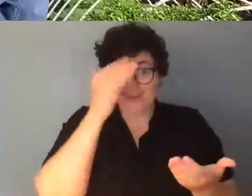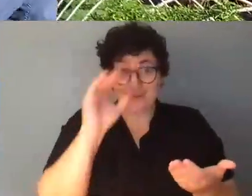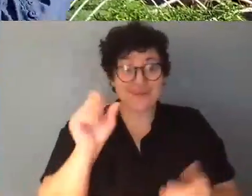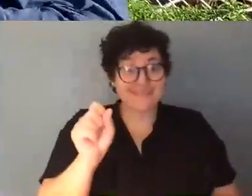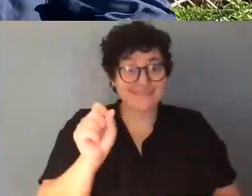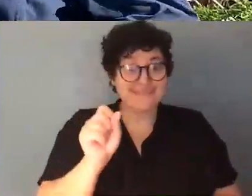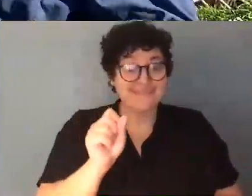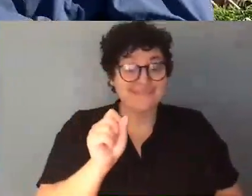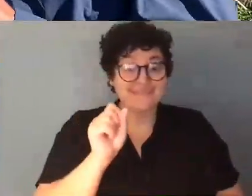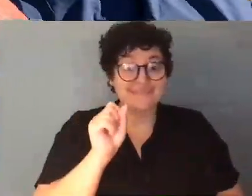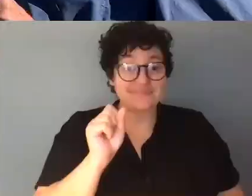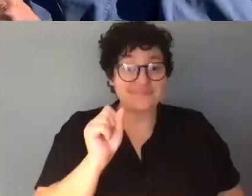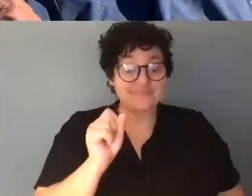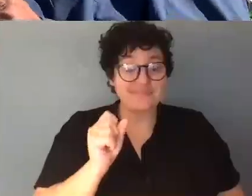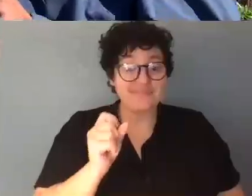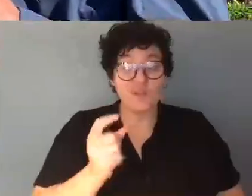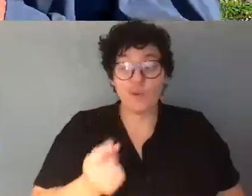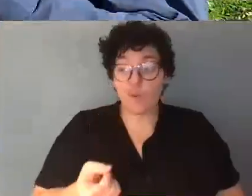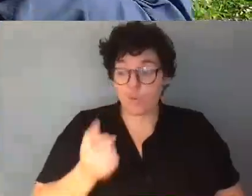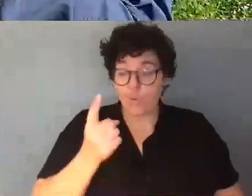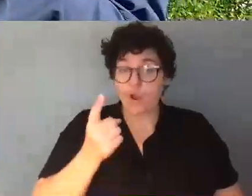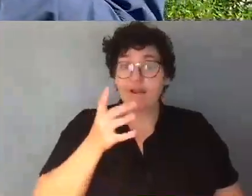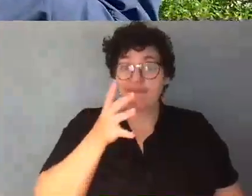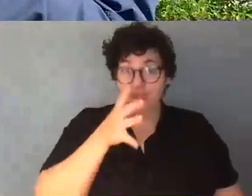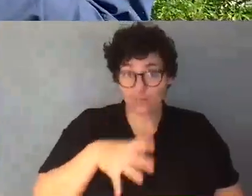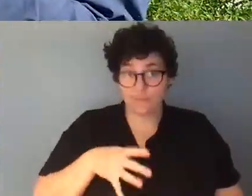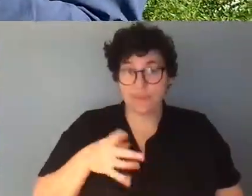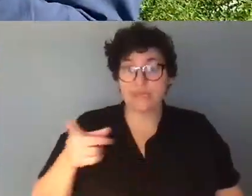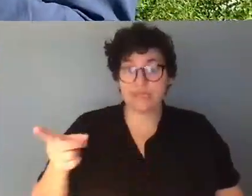Pero la verdad es que sí,